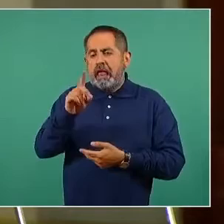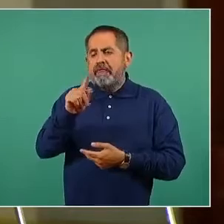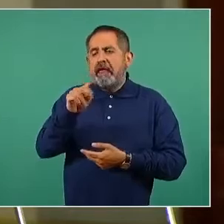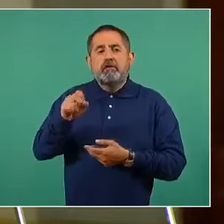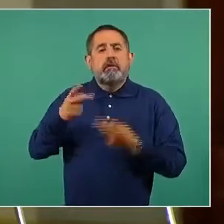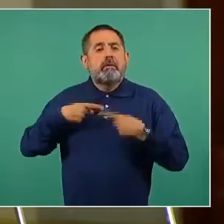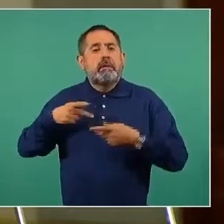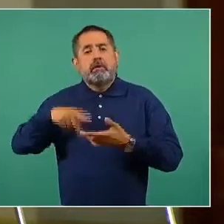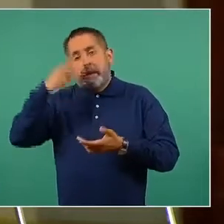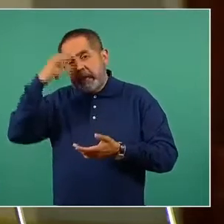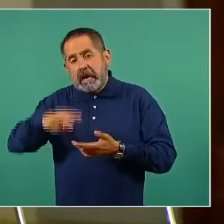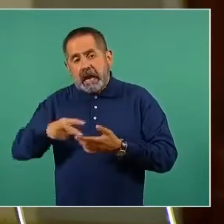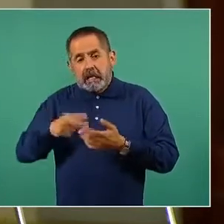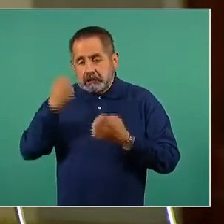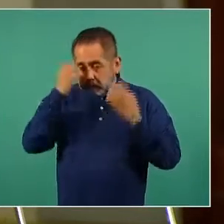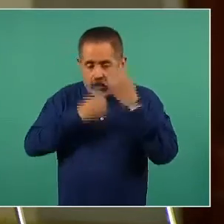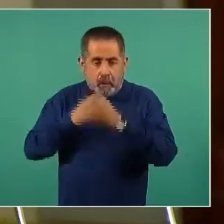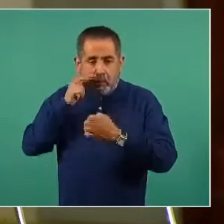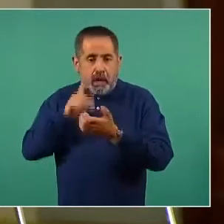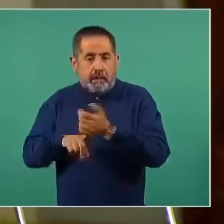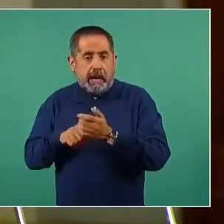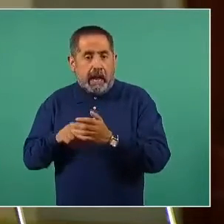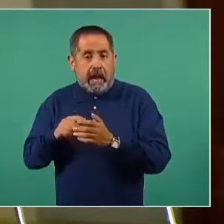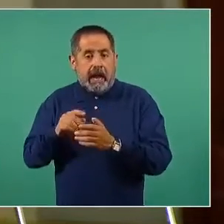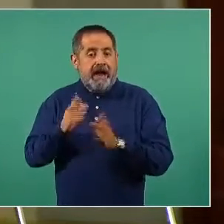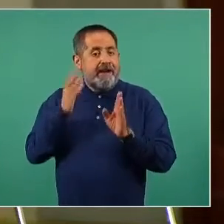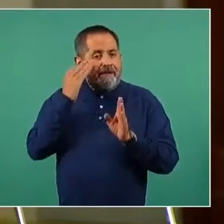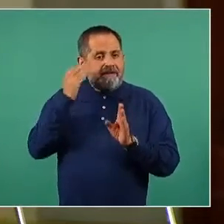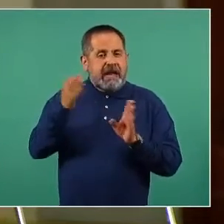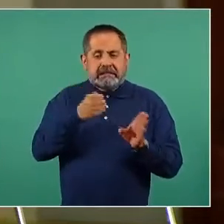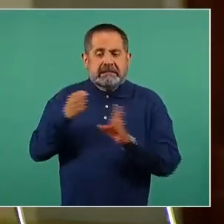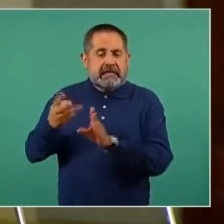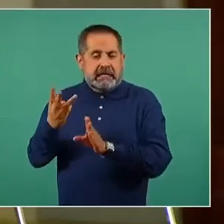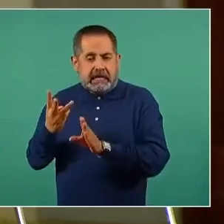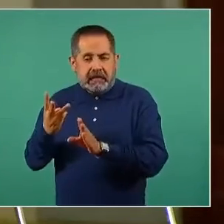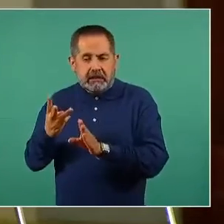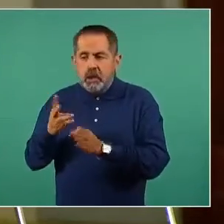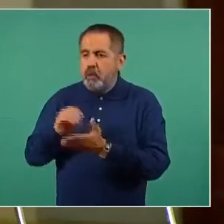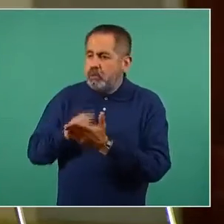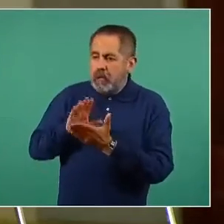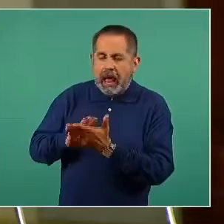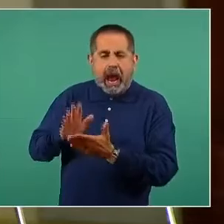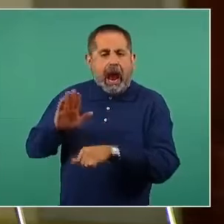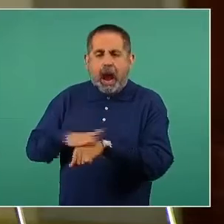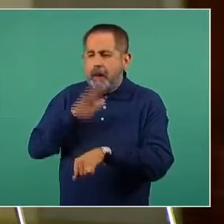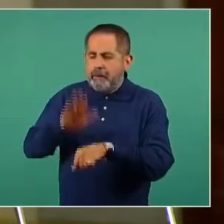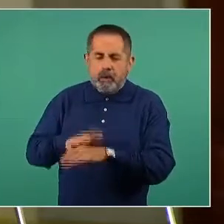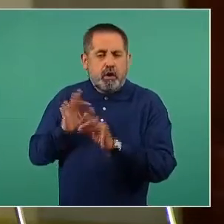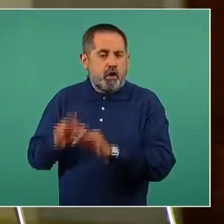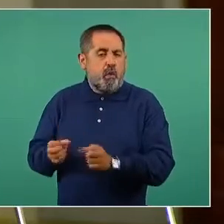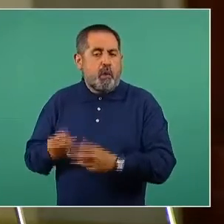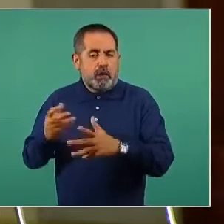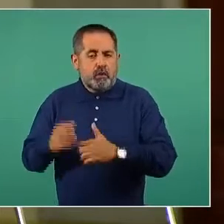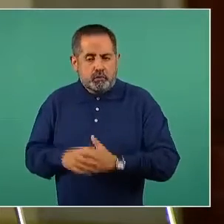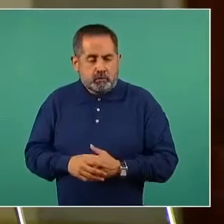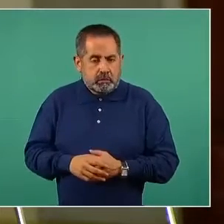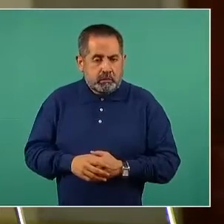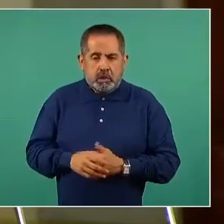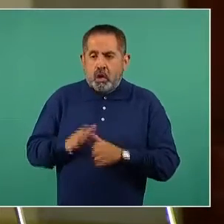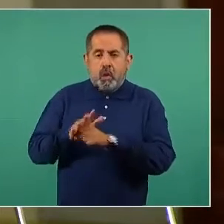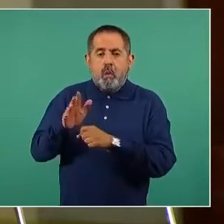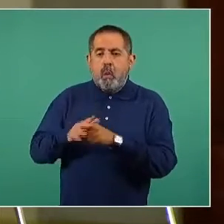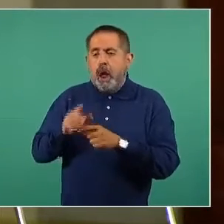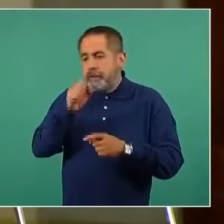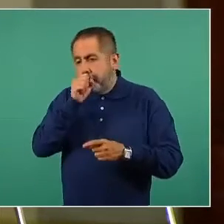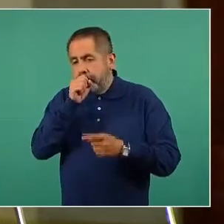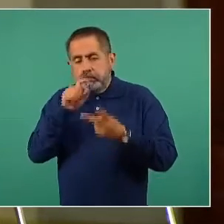participantes mexicanos del ensayo clínico, en la fase 3 de este ensayo, se aprobó la vacuna, cuál fue el